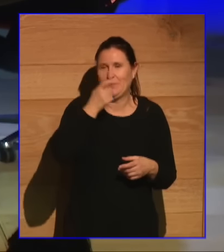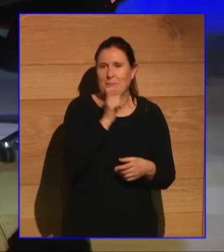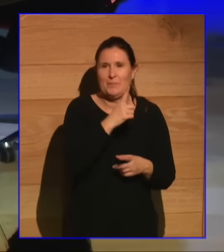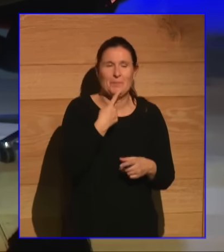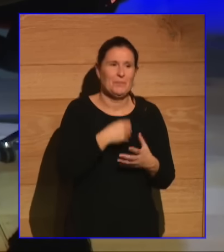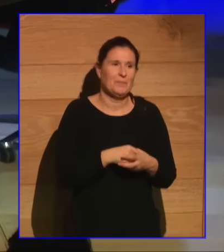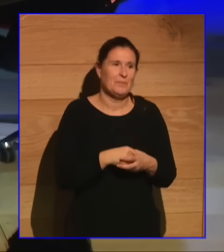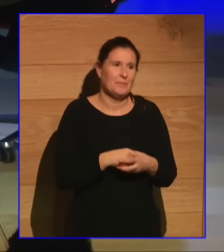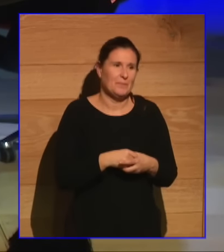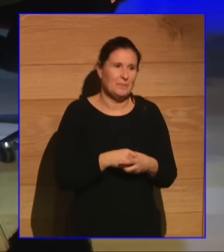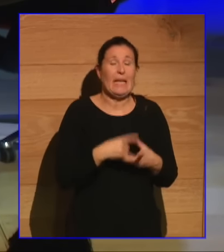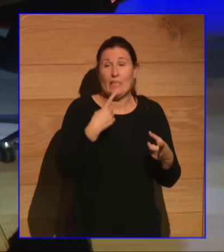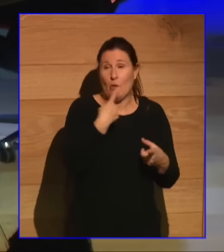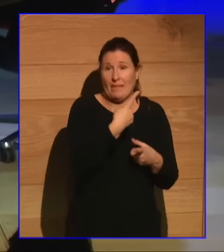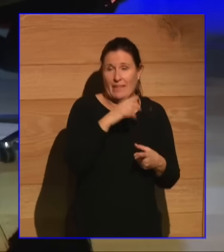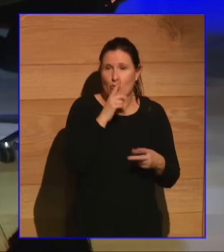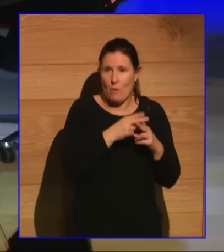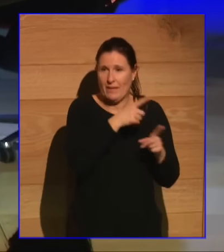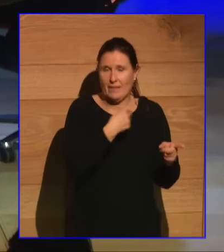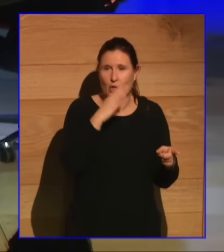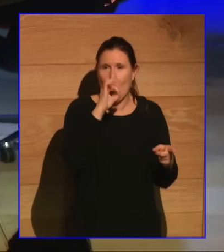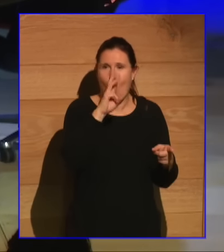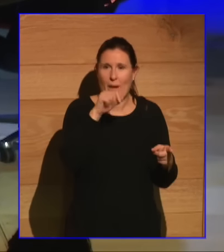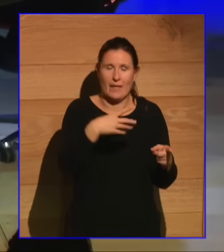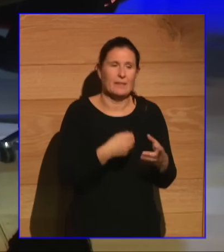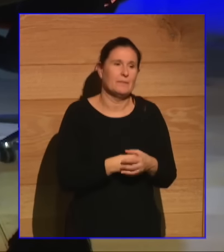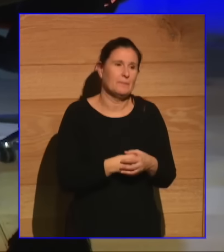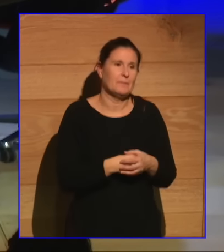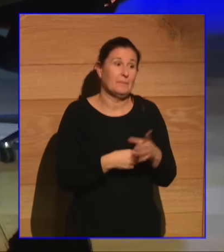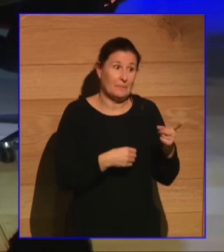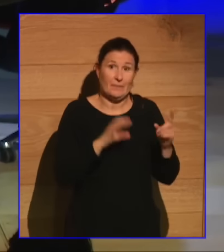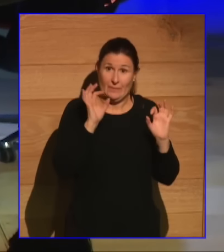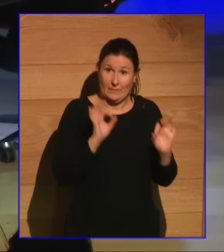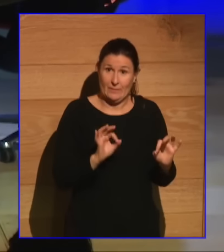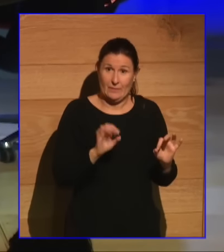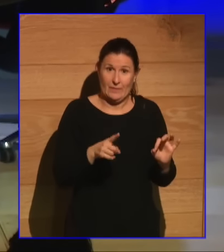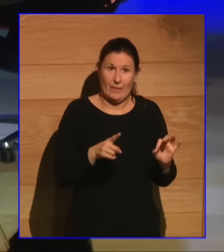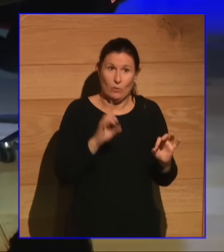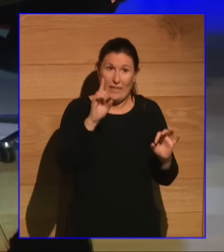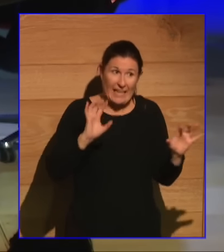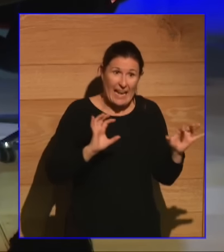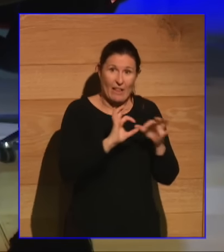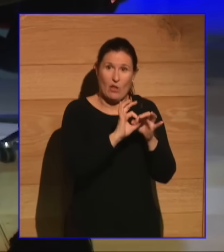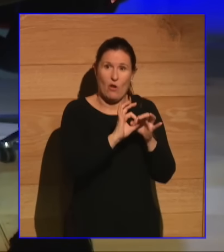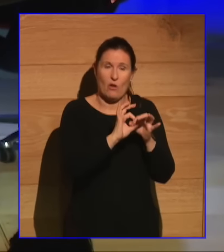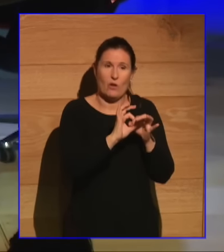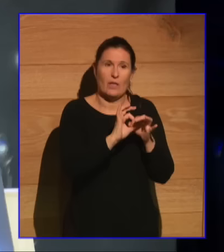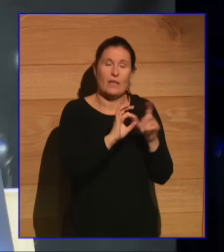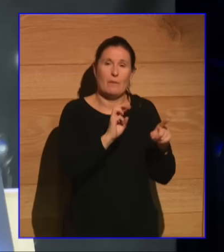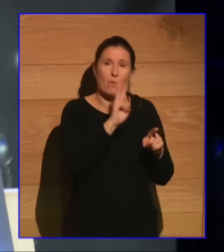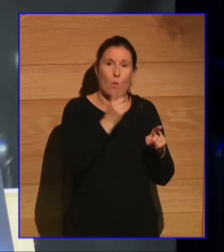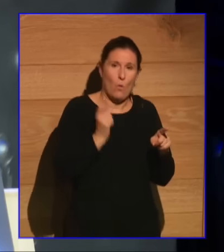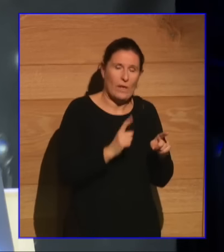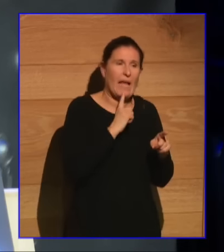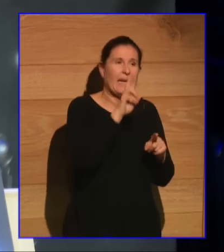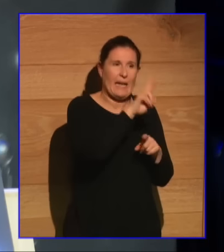Ah, Aaron Copland. Te lo iba a decir, pero digo, bueno, que se hunda. Aaron Copland, que te llevan precisamente a ese mundo... que es algo que él repite varias veces en el 4